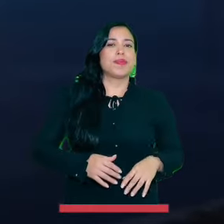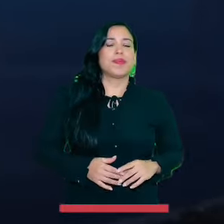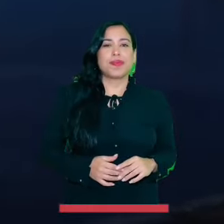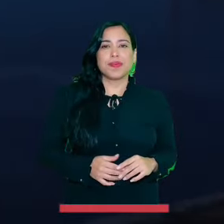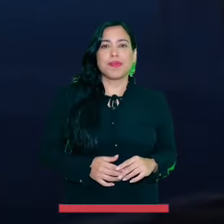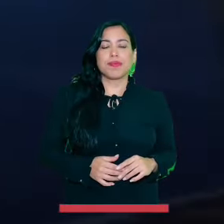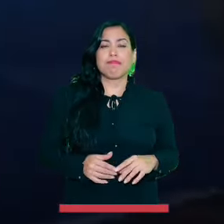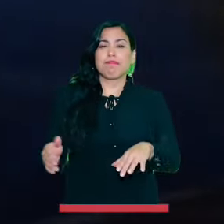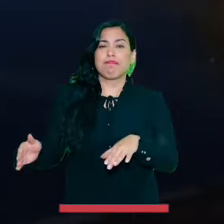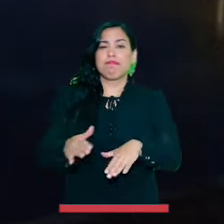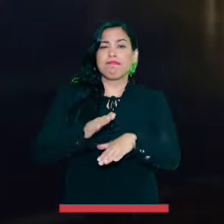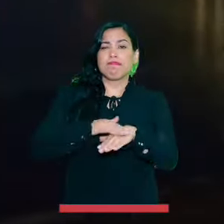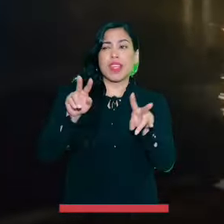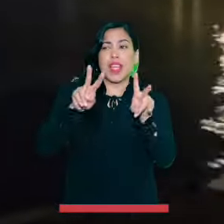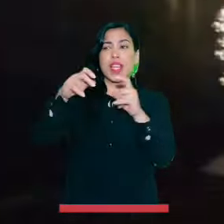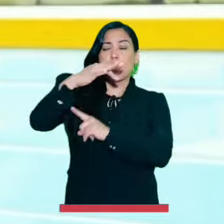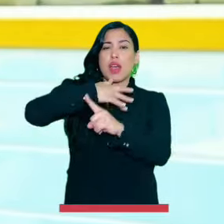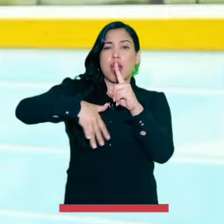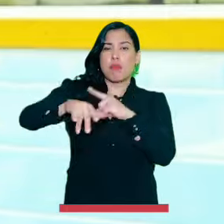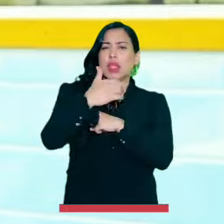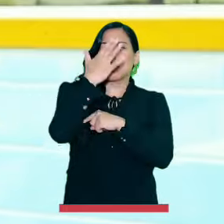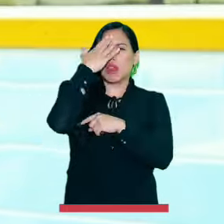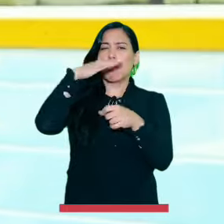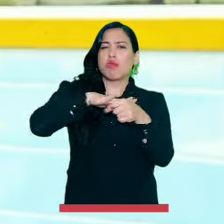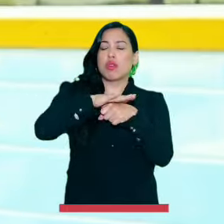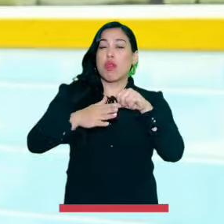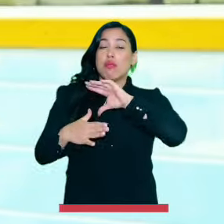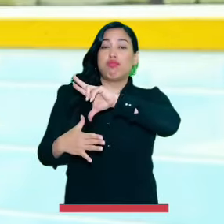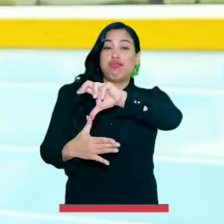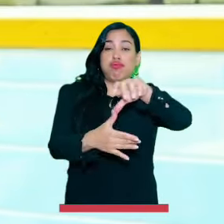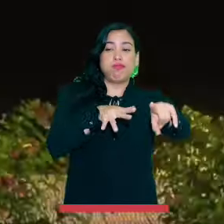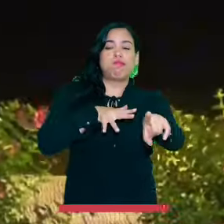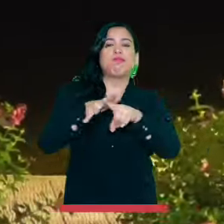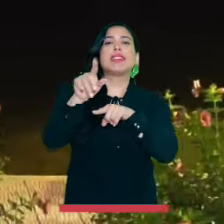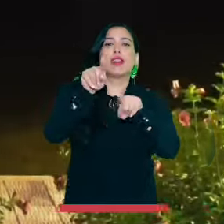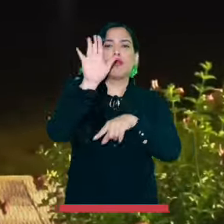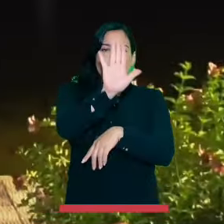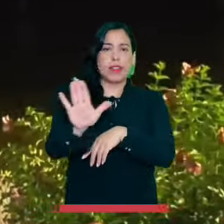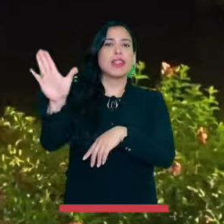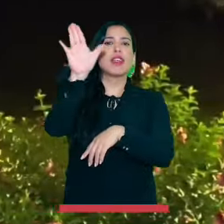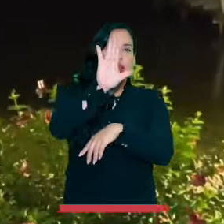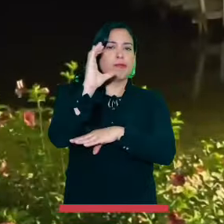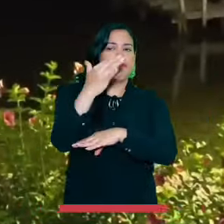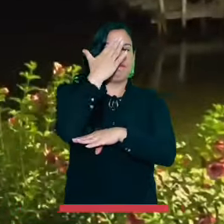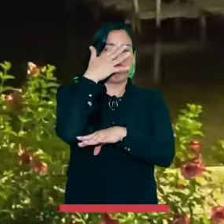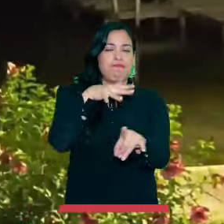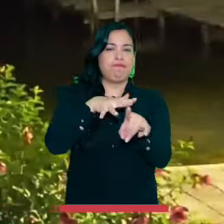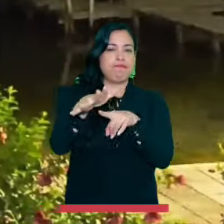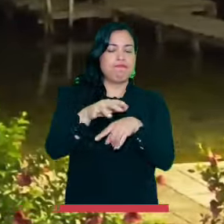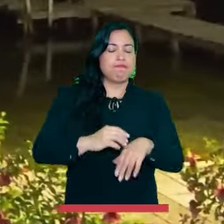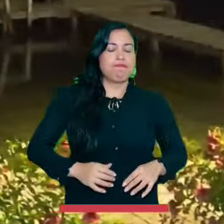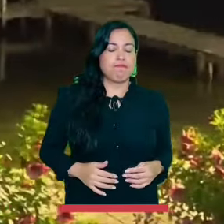El tema ambiental, pues sabemos que durante el huracán fue fuertemente afectado.